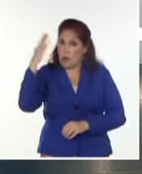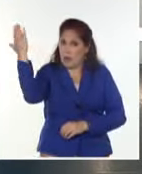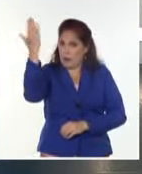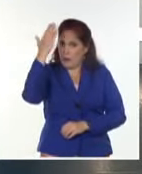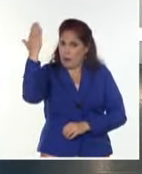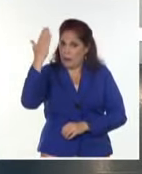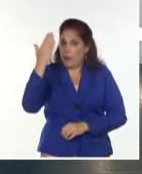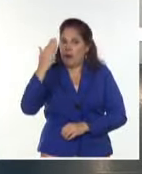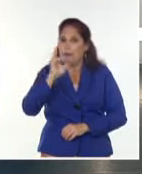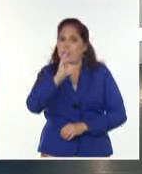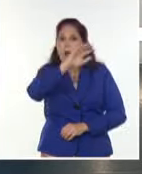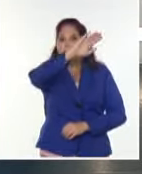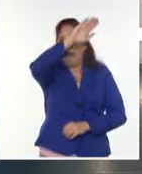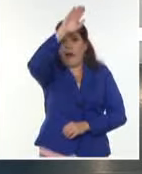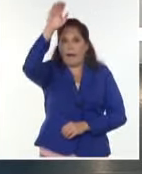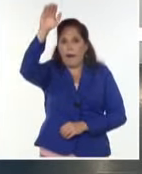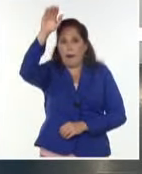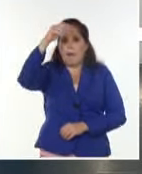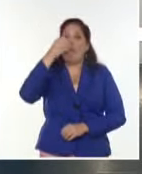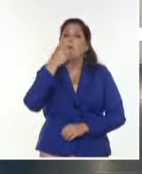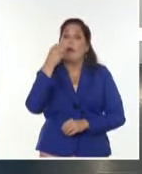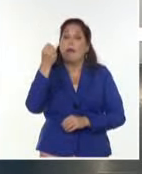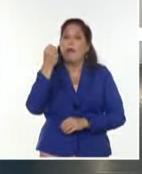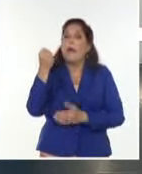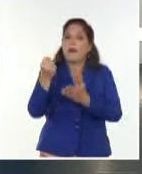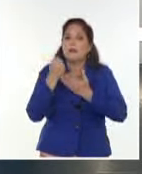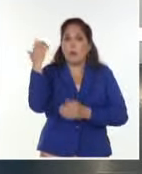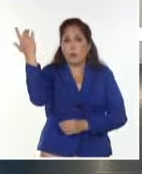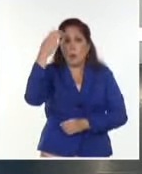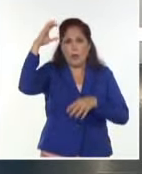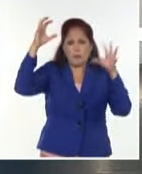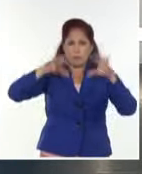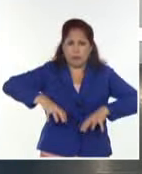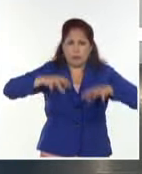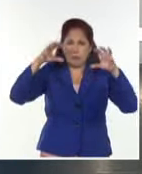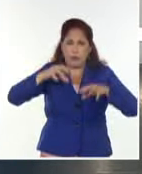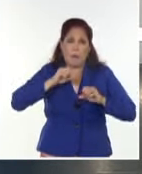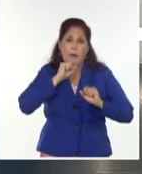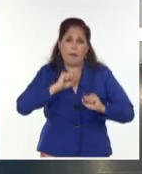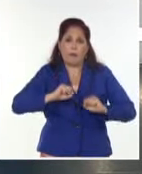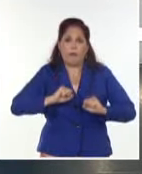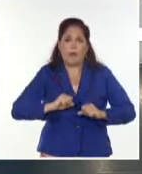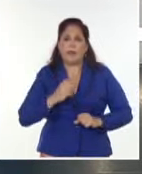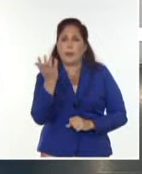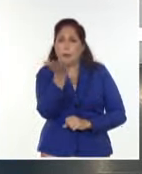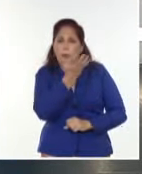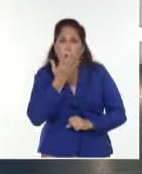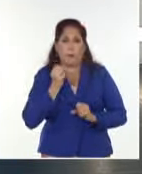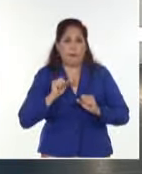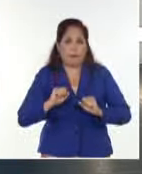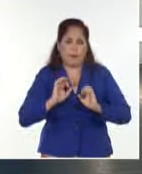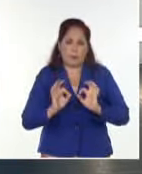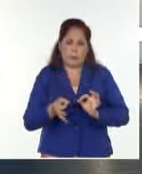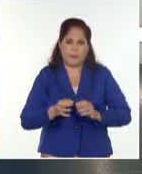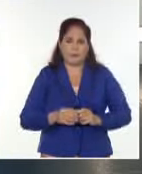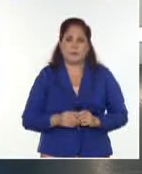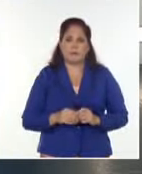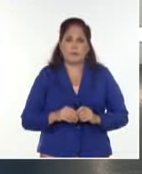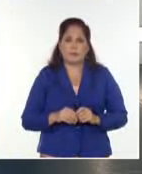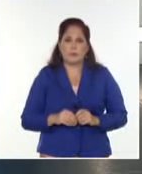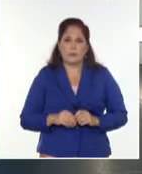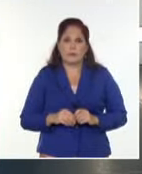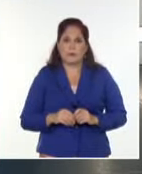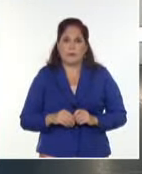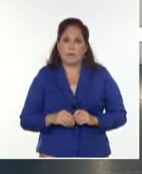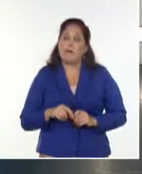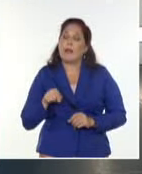capa baja hasta las capas altas, que permite la formación, el desarrollo, la intensificación también, la intensificación de estos ciclones tropicales. Por lo tanto,